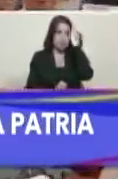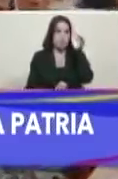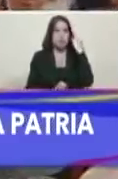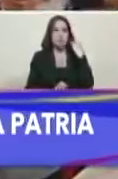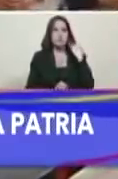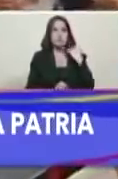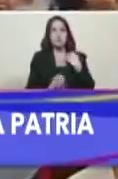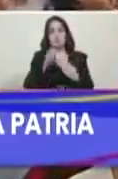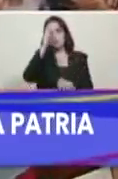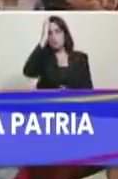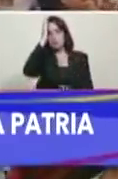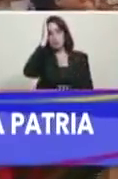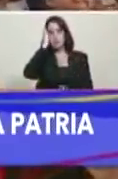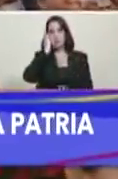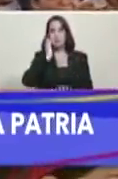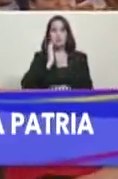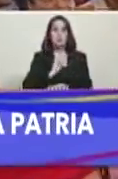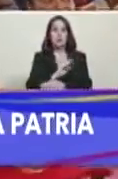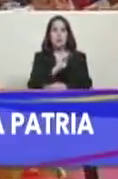de la protección